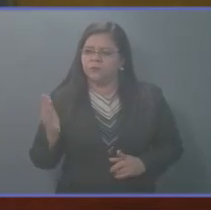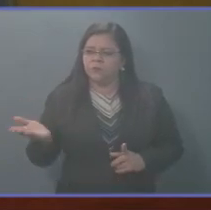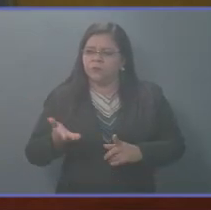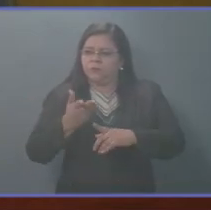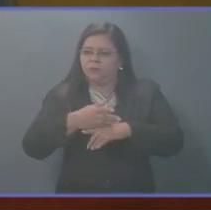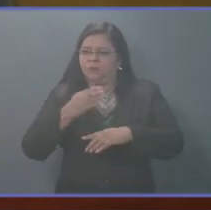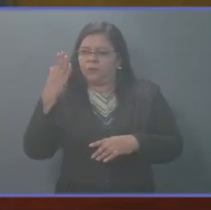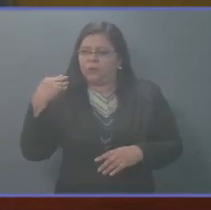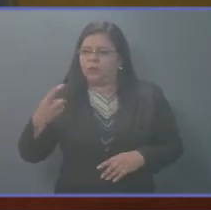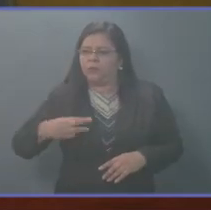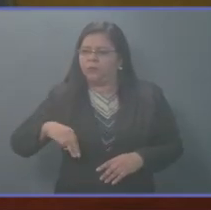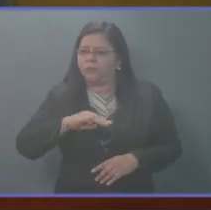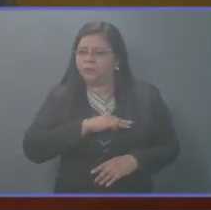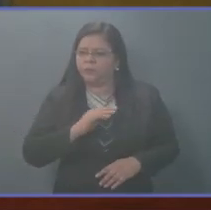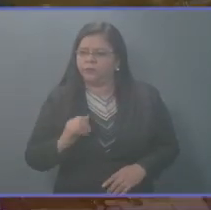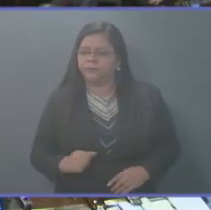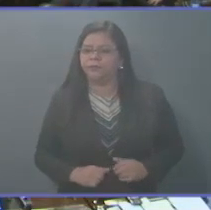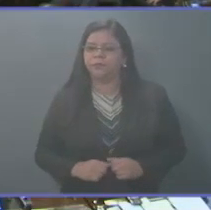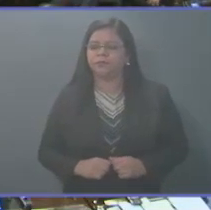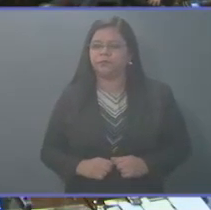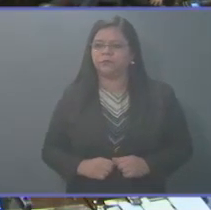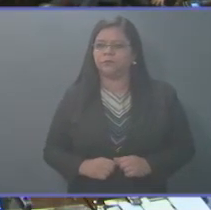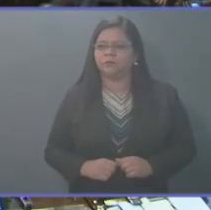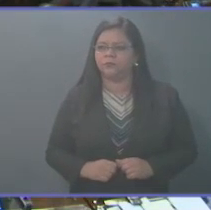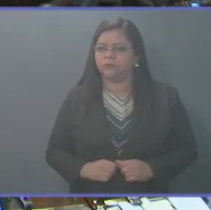y colaboraron señora ministra de salud